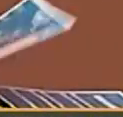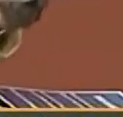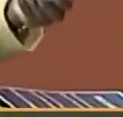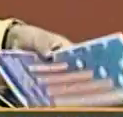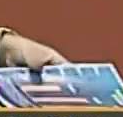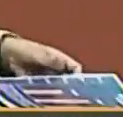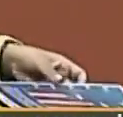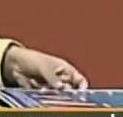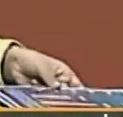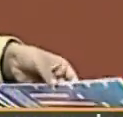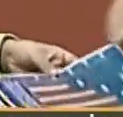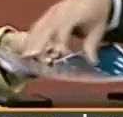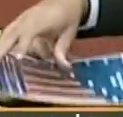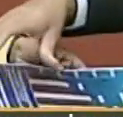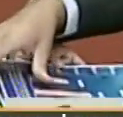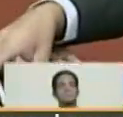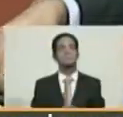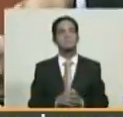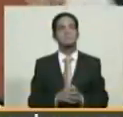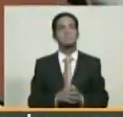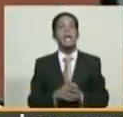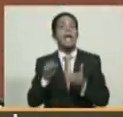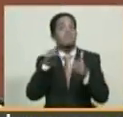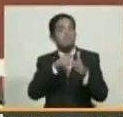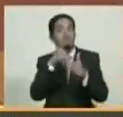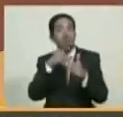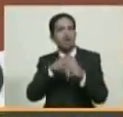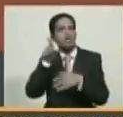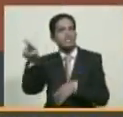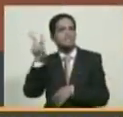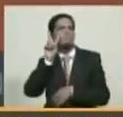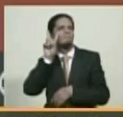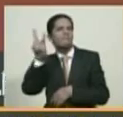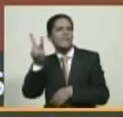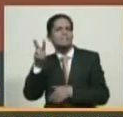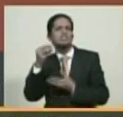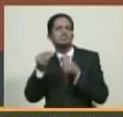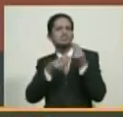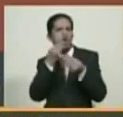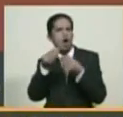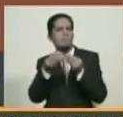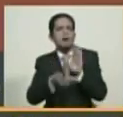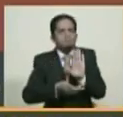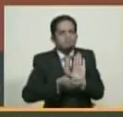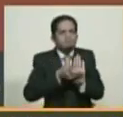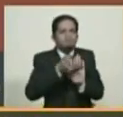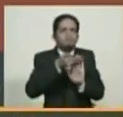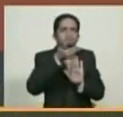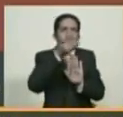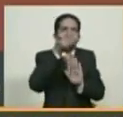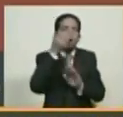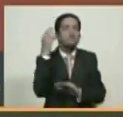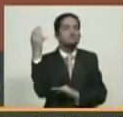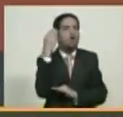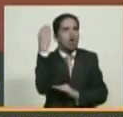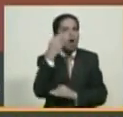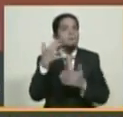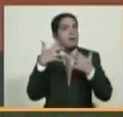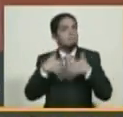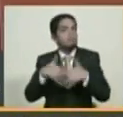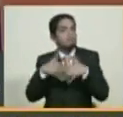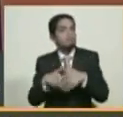Esto se llama hacer difusa su responsabilidad internacional y vivir de las ayudas internacionales de una